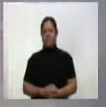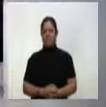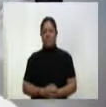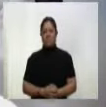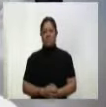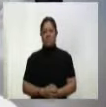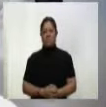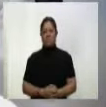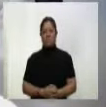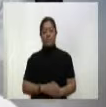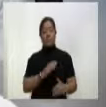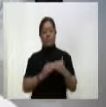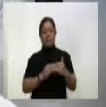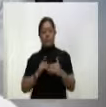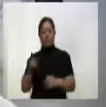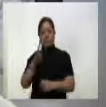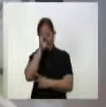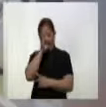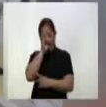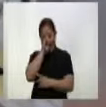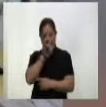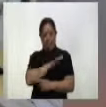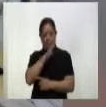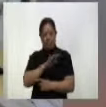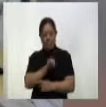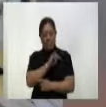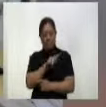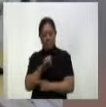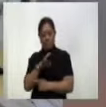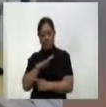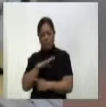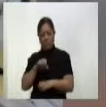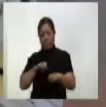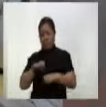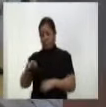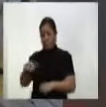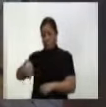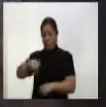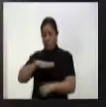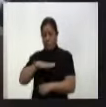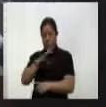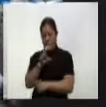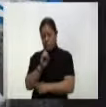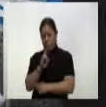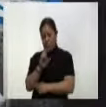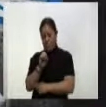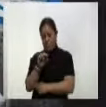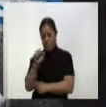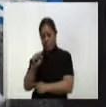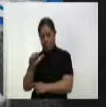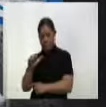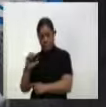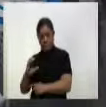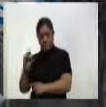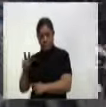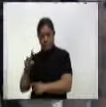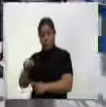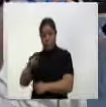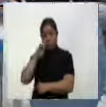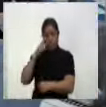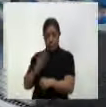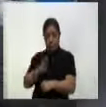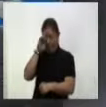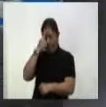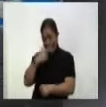El Consejo General del Instituto Tlaxcalteca de Elecciones entregó a la empresa gráficas Corona SADCB, encargada de imprimir las boletas